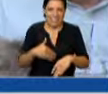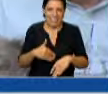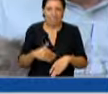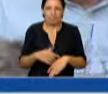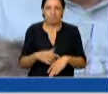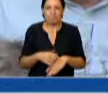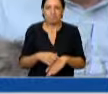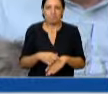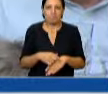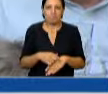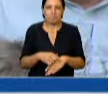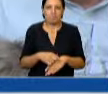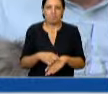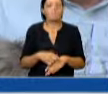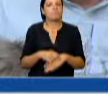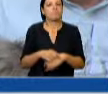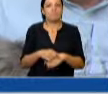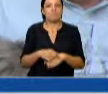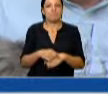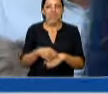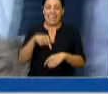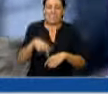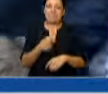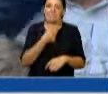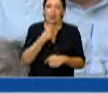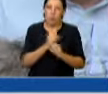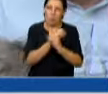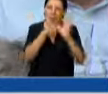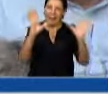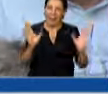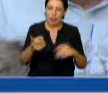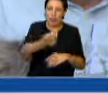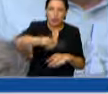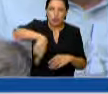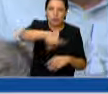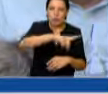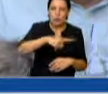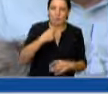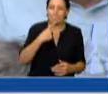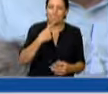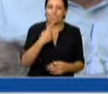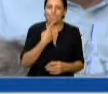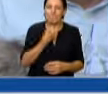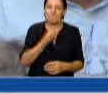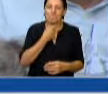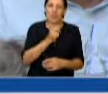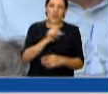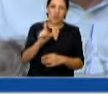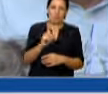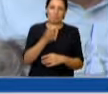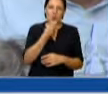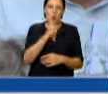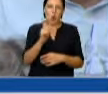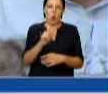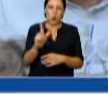se vende. Tratando también de que se vote de forma negativa el proyecto ley de bases que se está